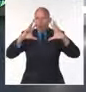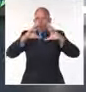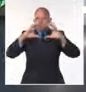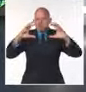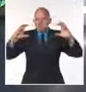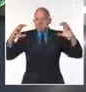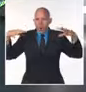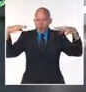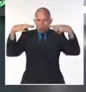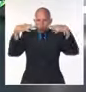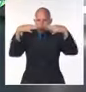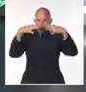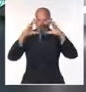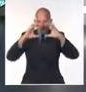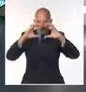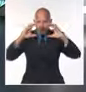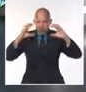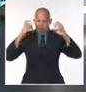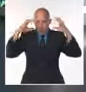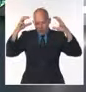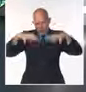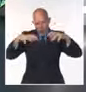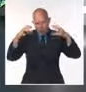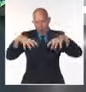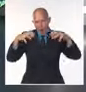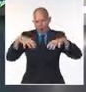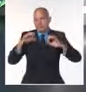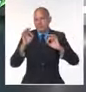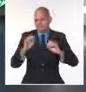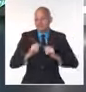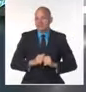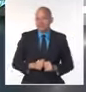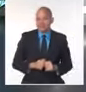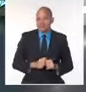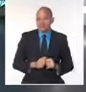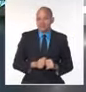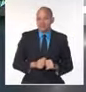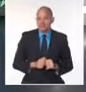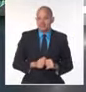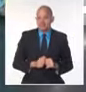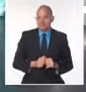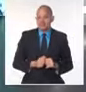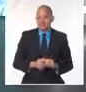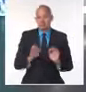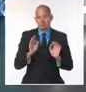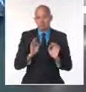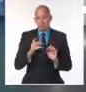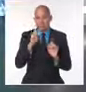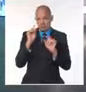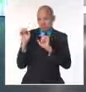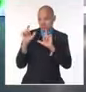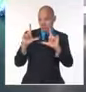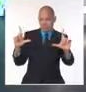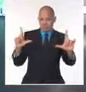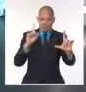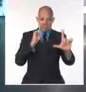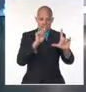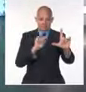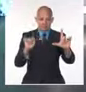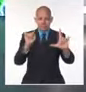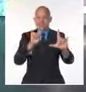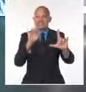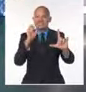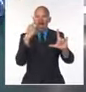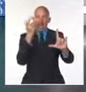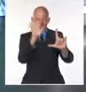tiempo Severo en muchas localidades de nuestro archipiélago se puede apreciar en una imagen más ampliada la actividad de chubascos